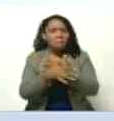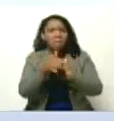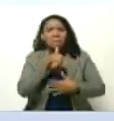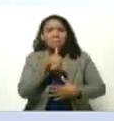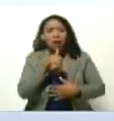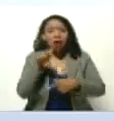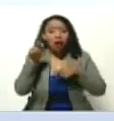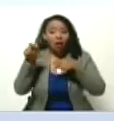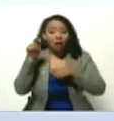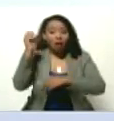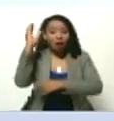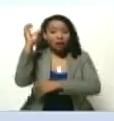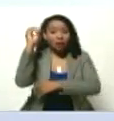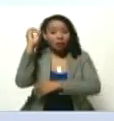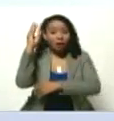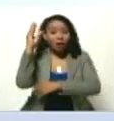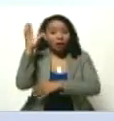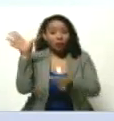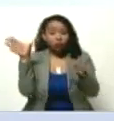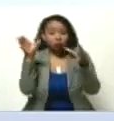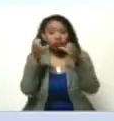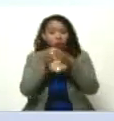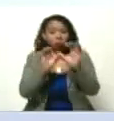en esa asamblea